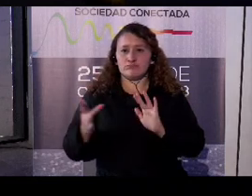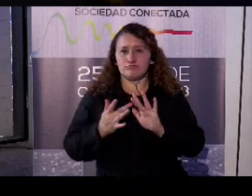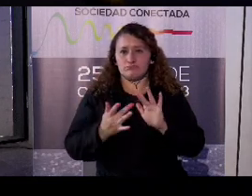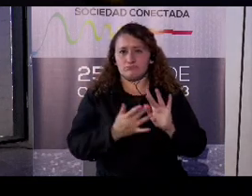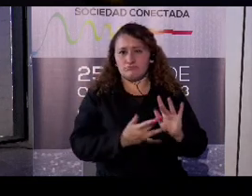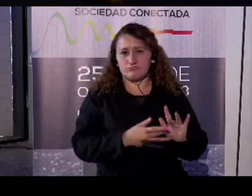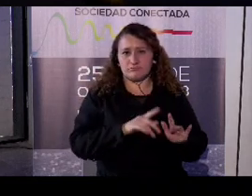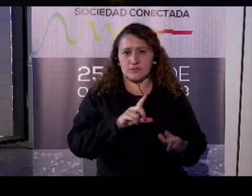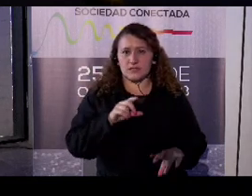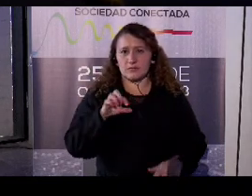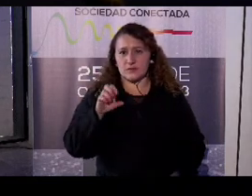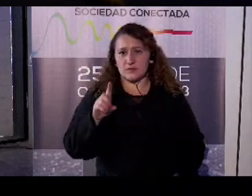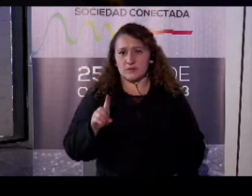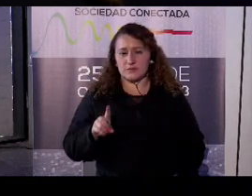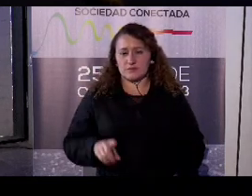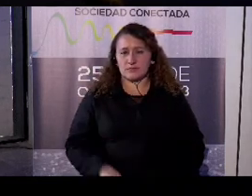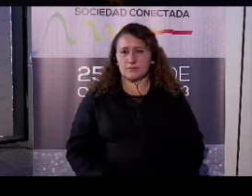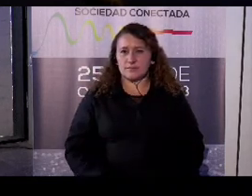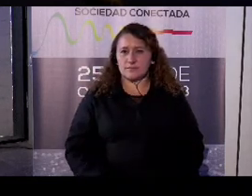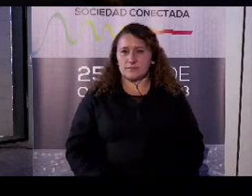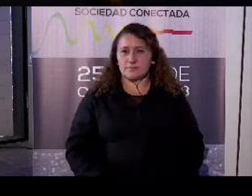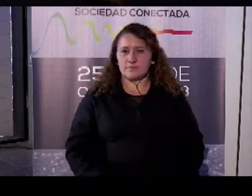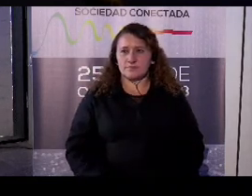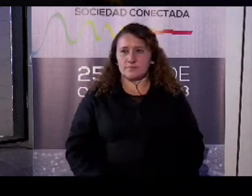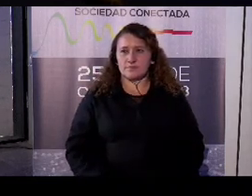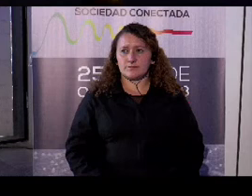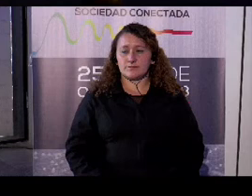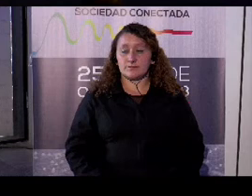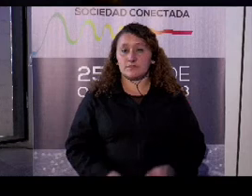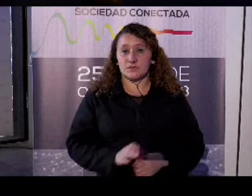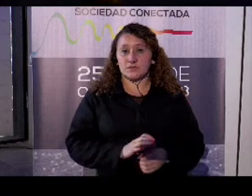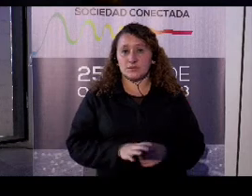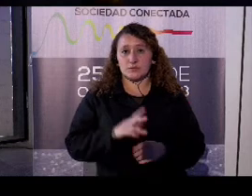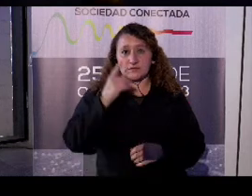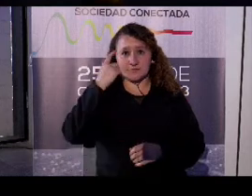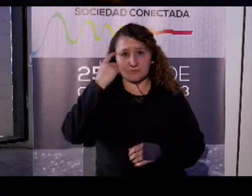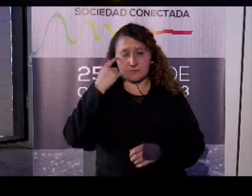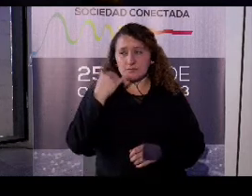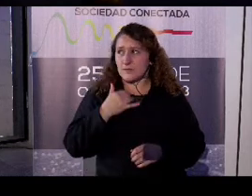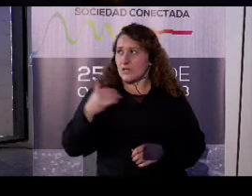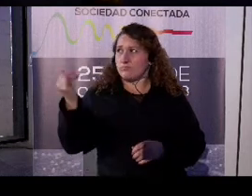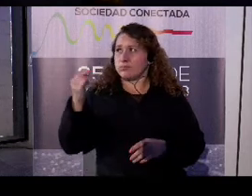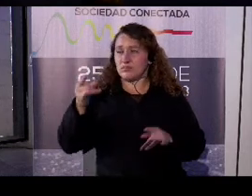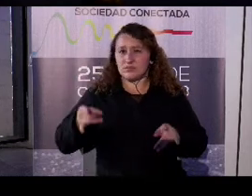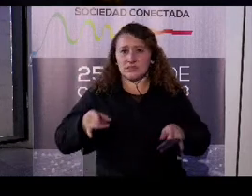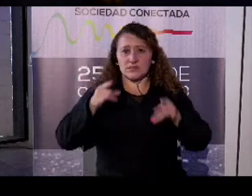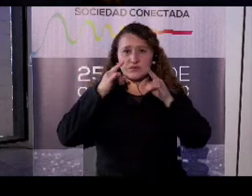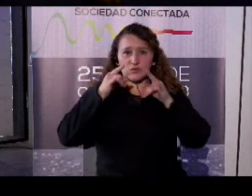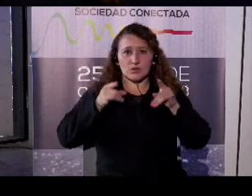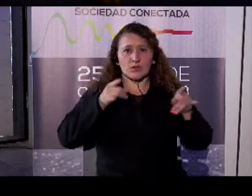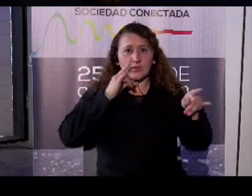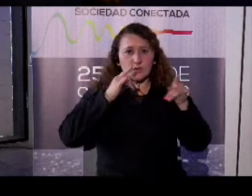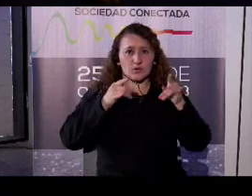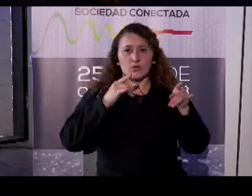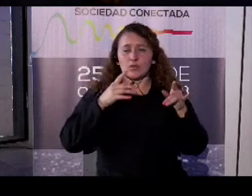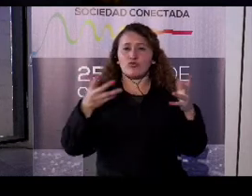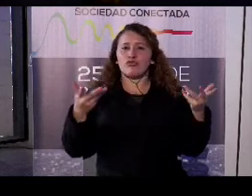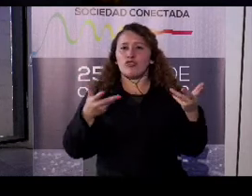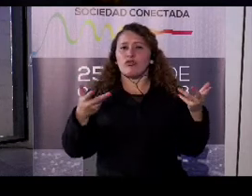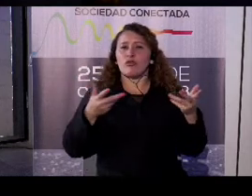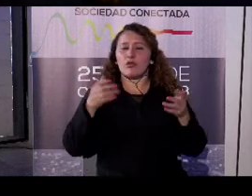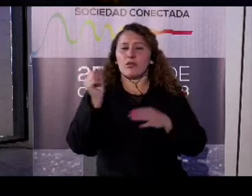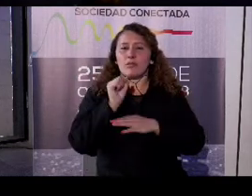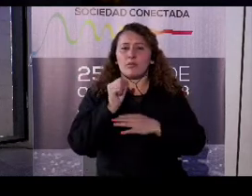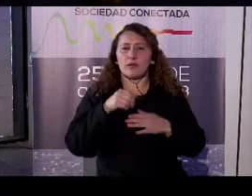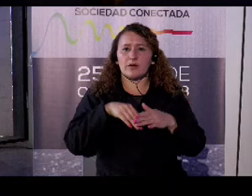lp1 en ciudades inteligentes aquí tenemos un ejemplo de un sensor eh de parqueo lo que se